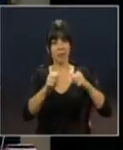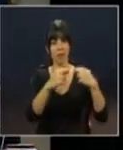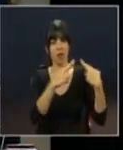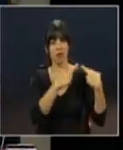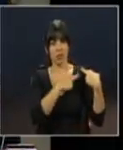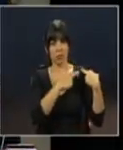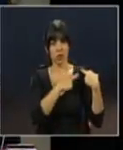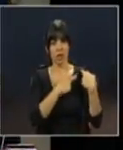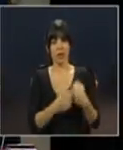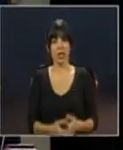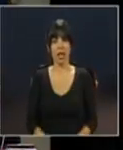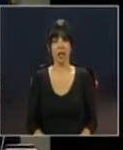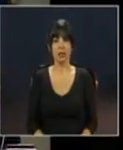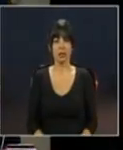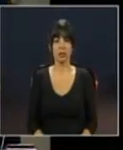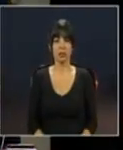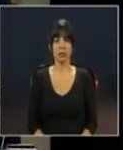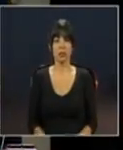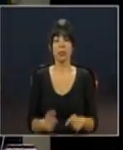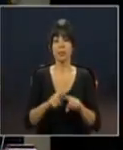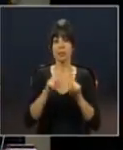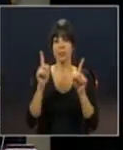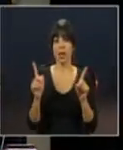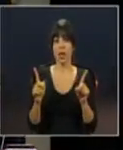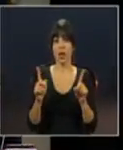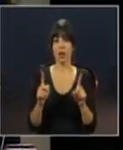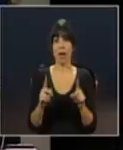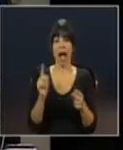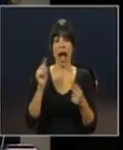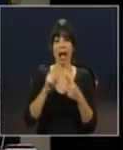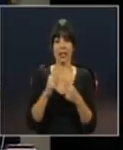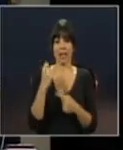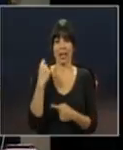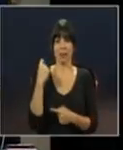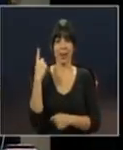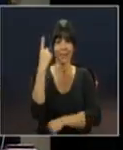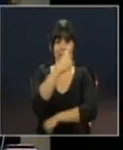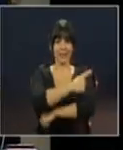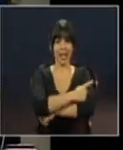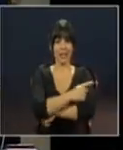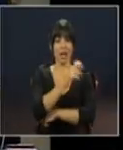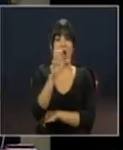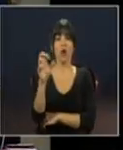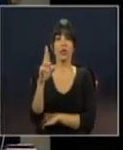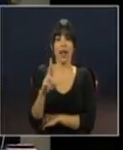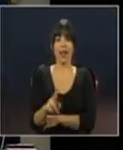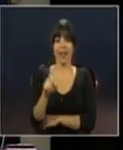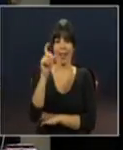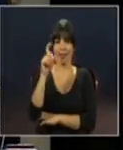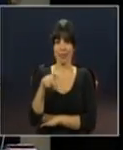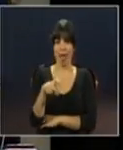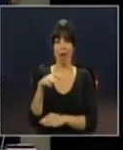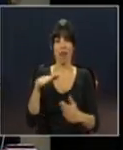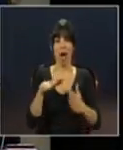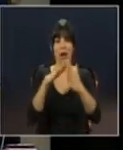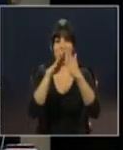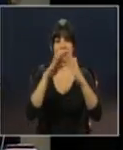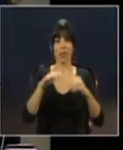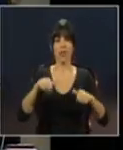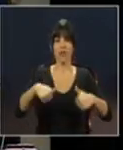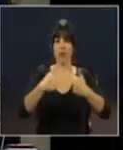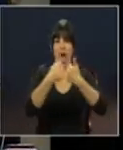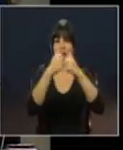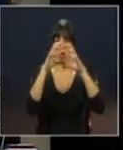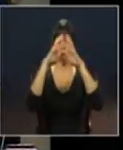sin precedentes. Sin embargo, no es sino hasta muy reciente fecha que Costa Rica debe enfrentar desafíos